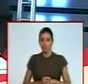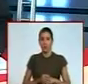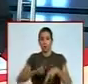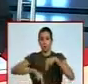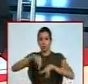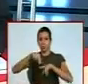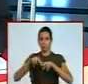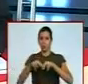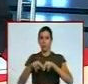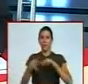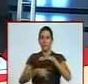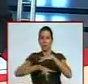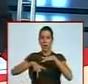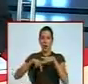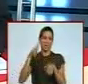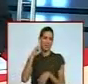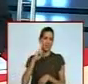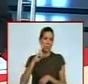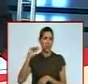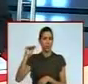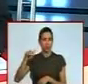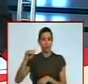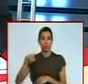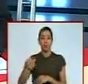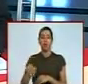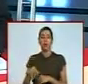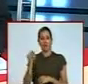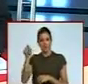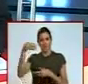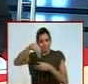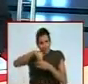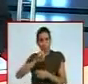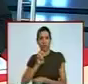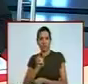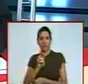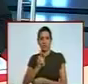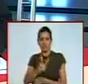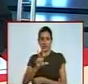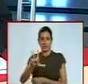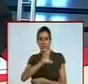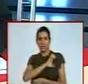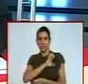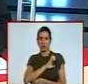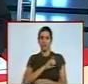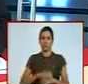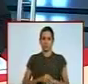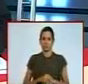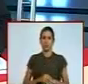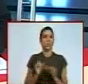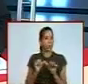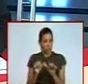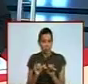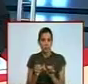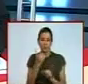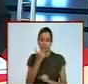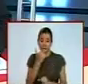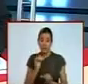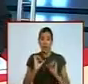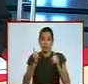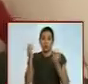La construcción del Simoncito Oli Clemente de la Parroquia 23 de Enero en Caracas continúa en víspera del periodo escolar